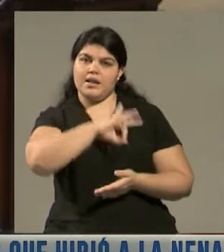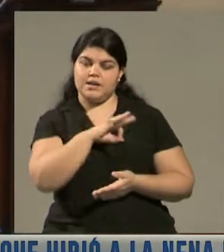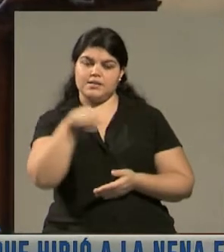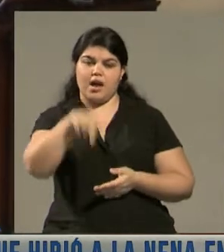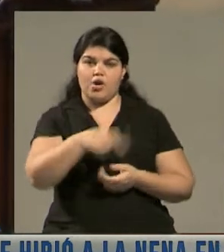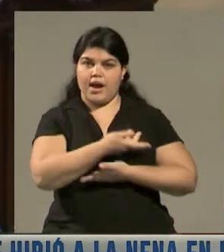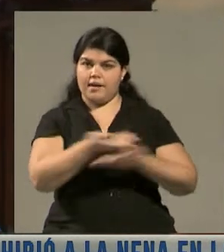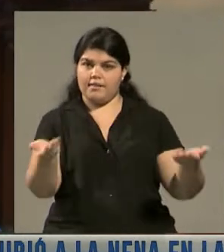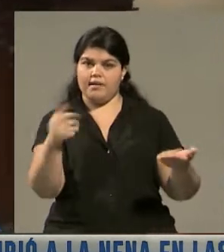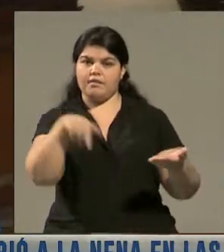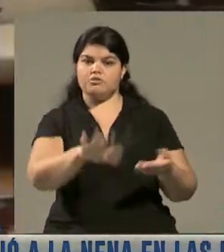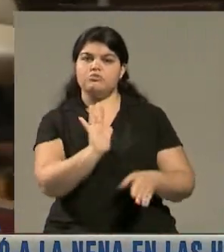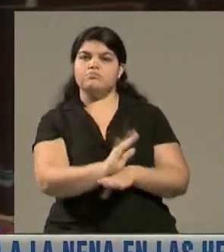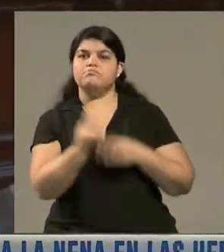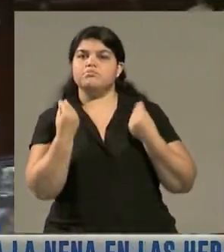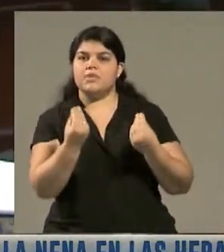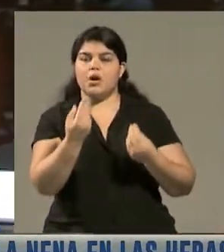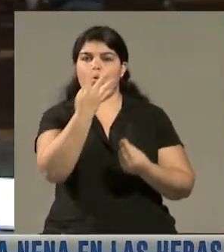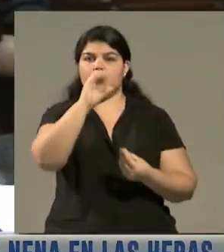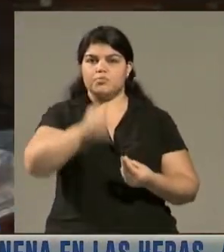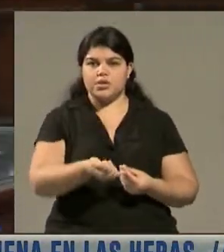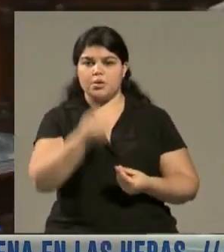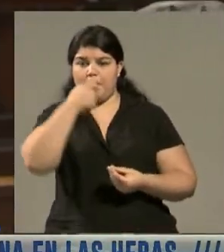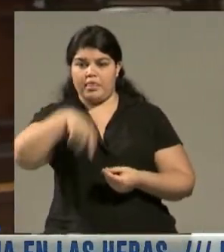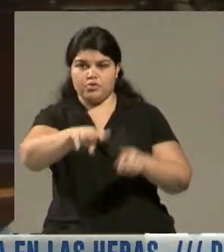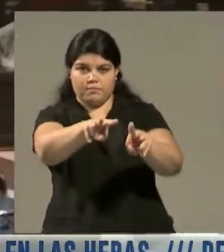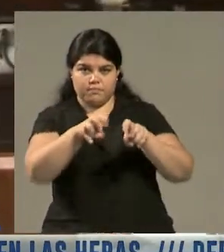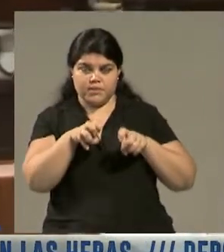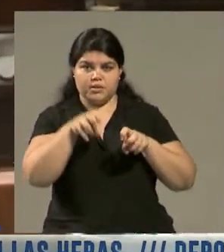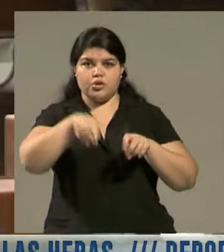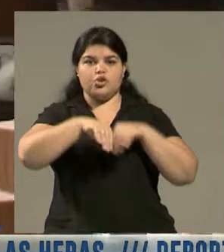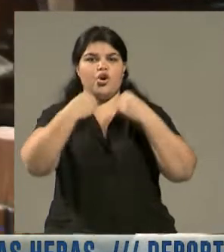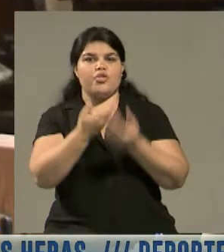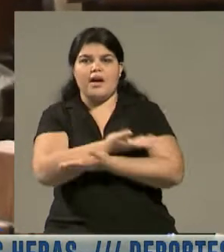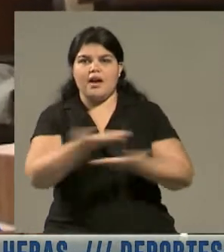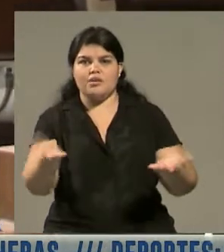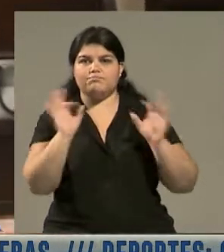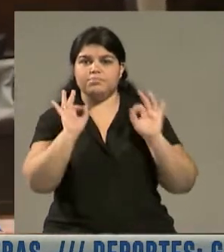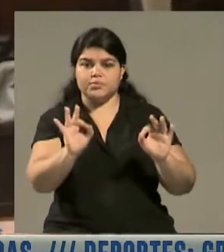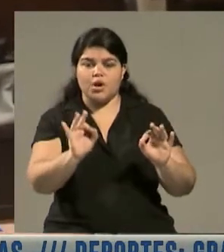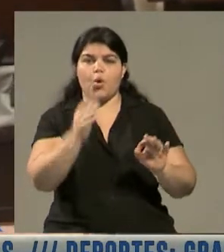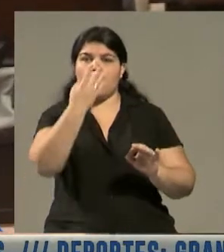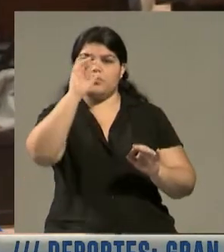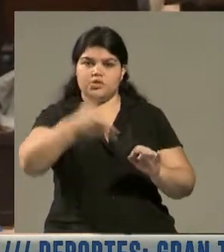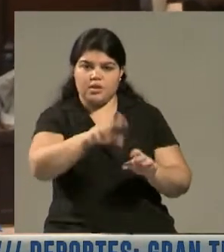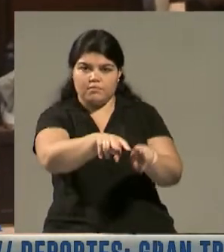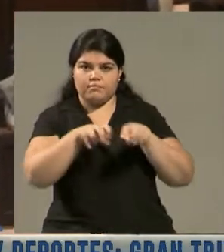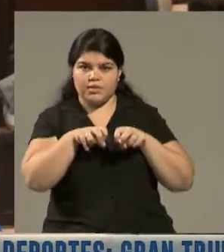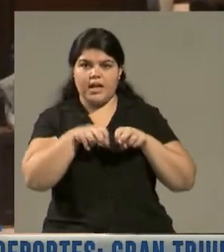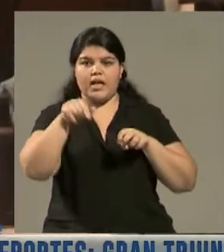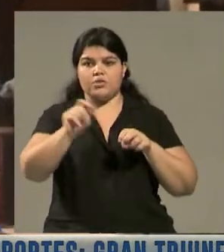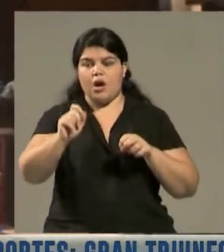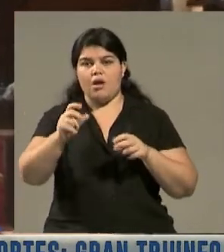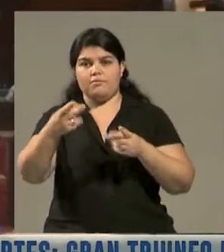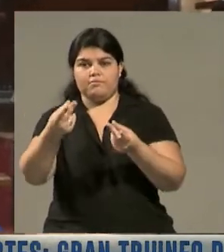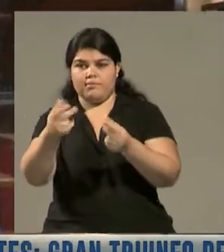general, es precisamente el 4% que le toca a Mendoza de toda la masa coparticipable recaudada. Por lo cual, si aumenta la recaudación,